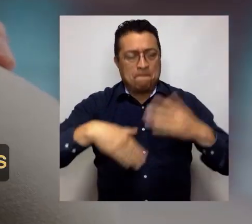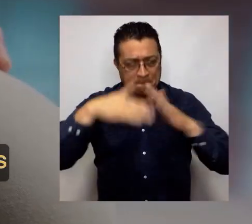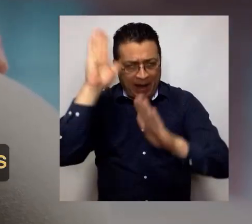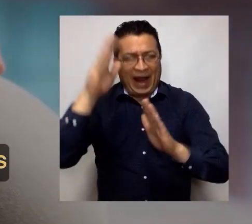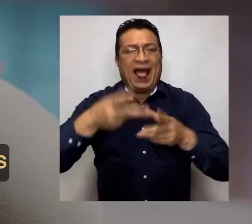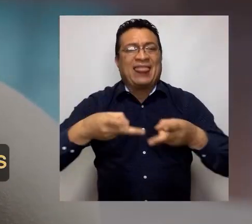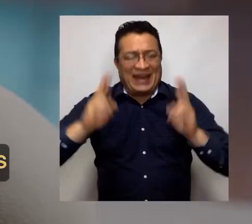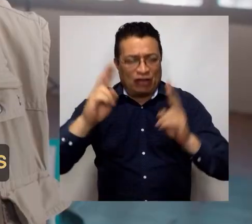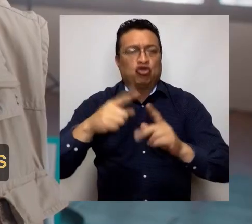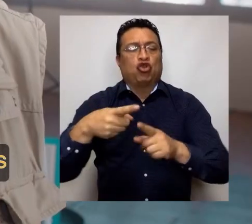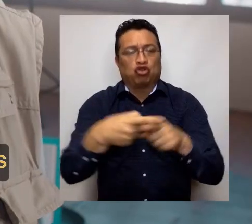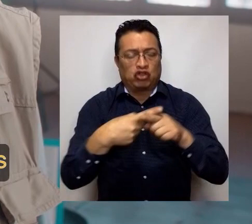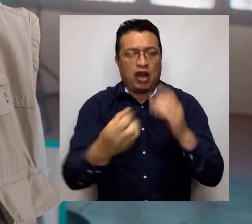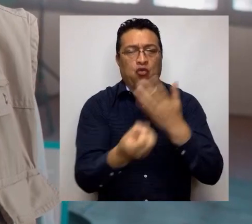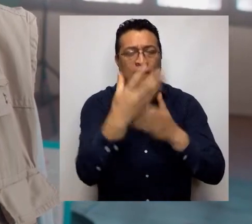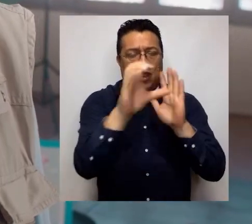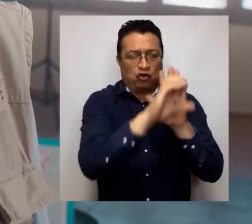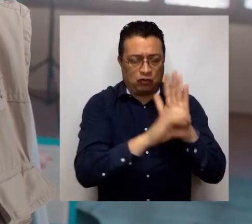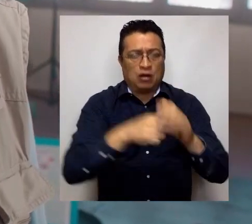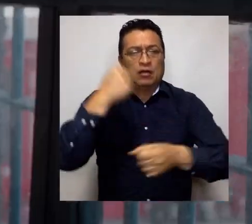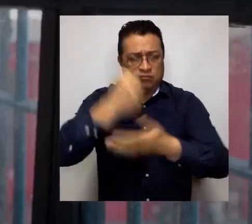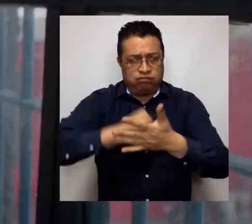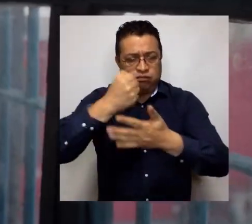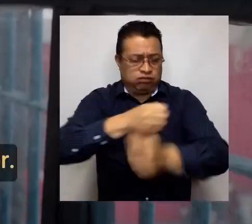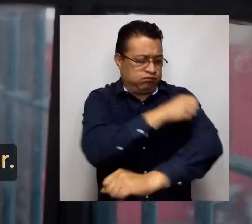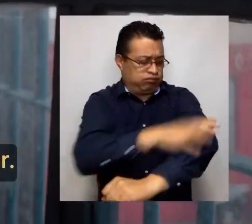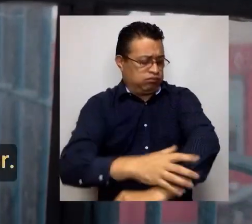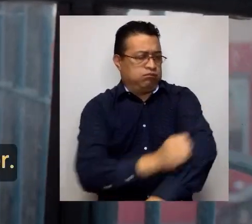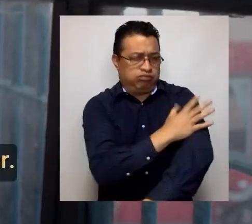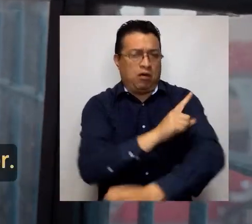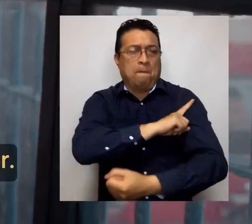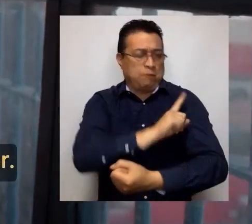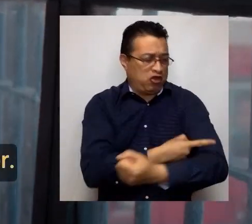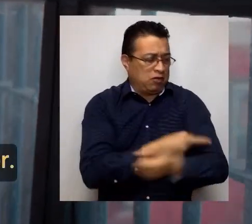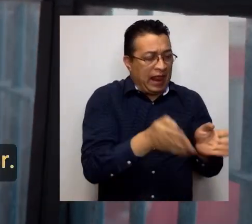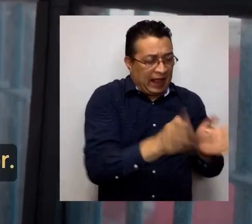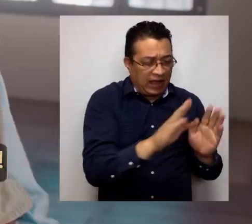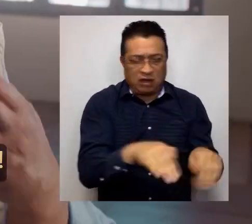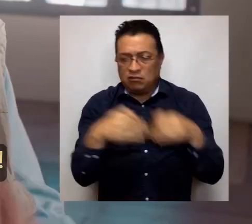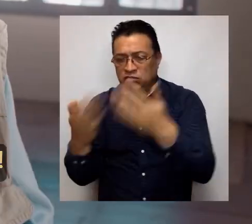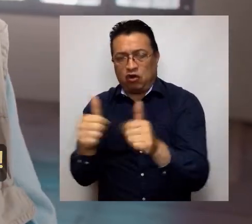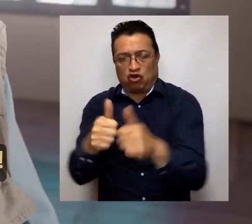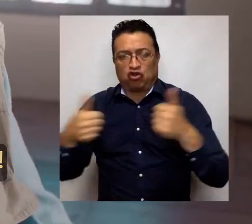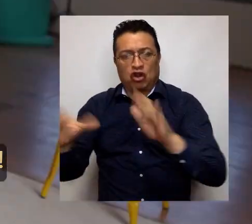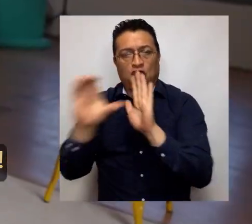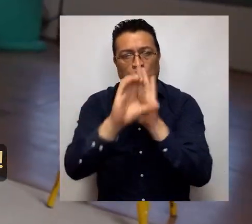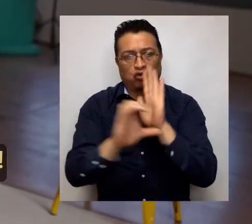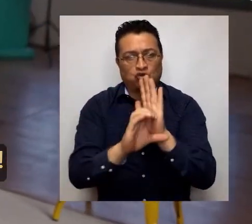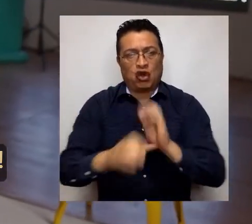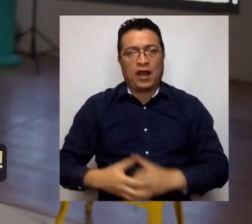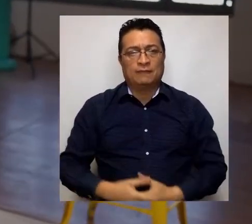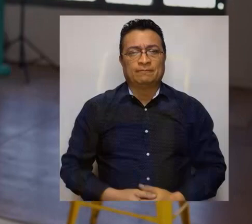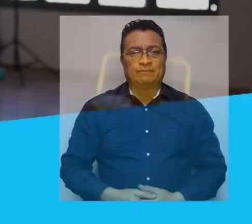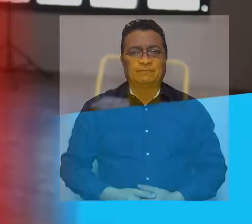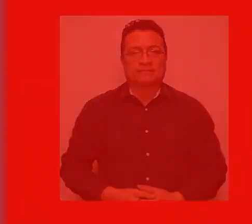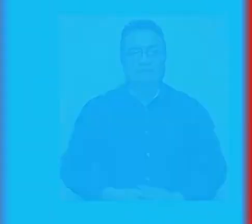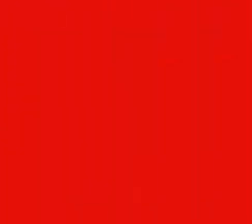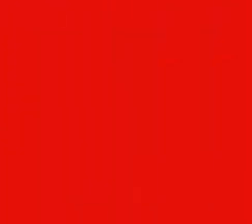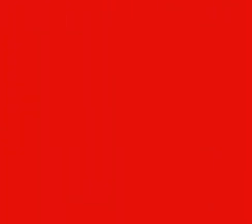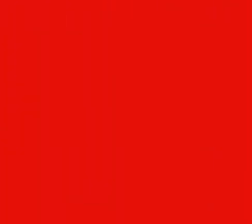la ampliación de los Derechos sociales en la nueva constitución lucharemos por descentralizar el poder de la calle Al consejo